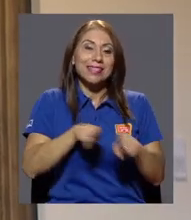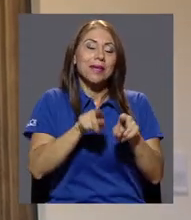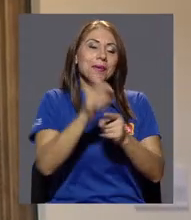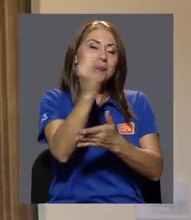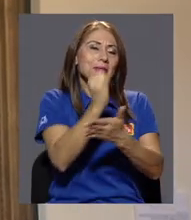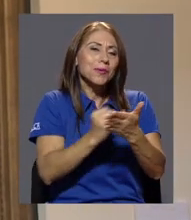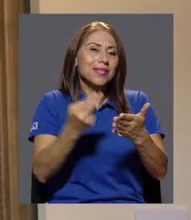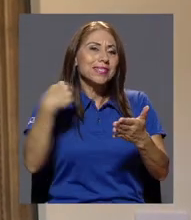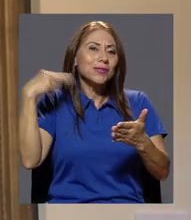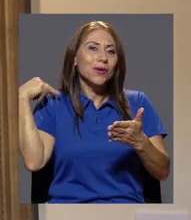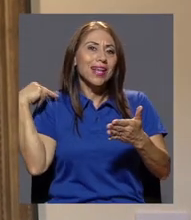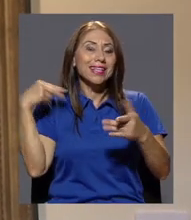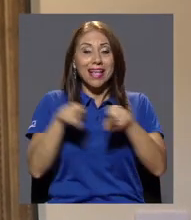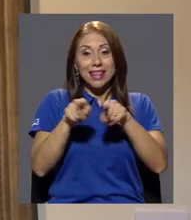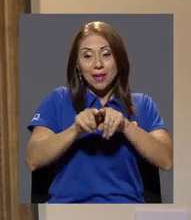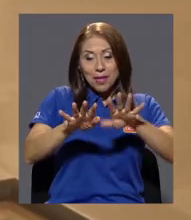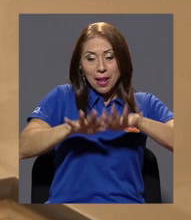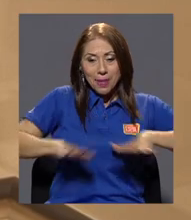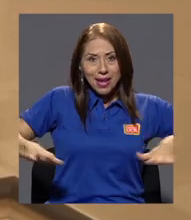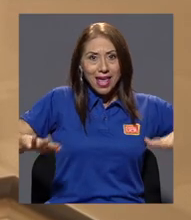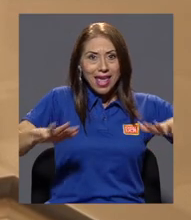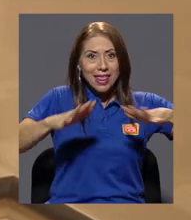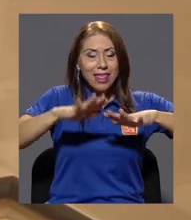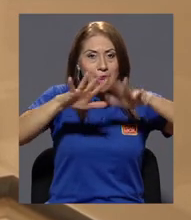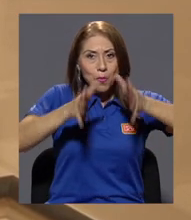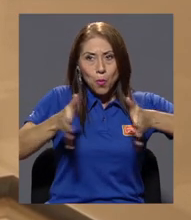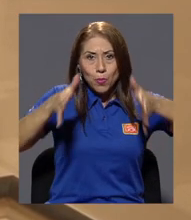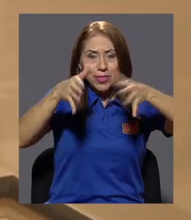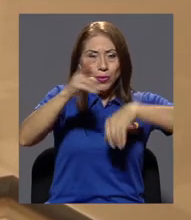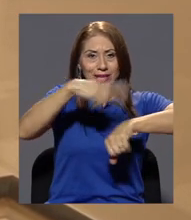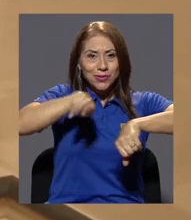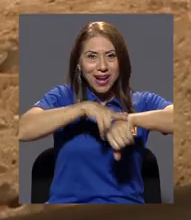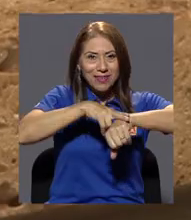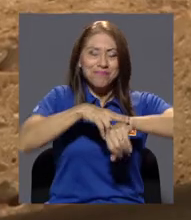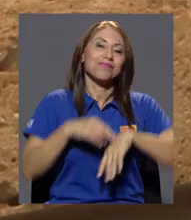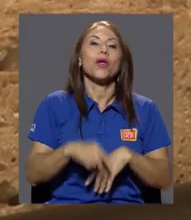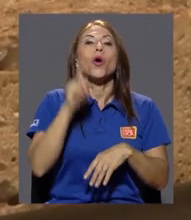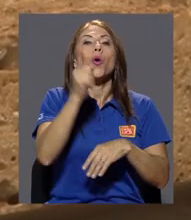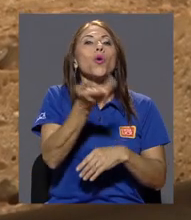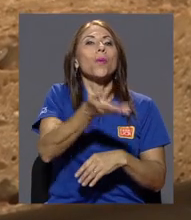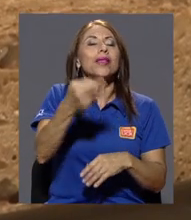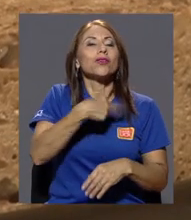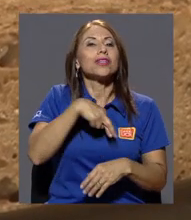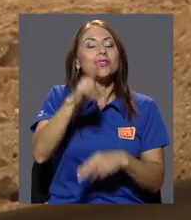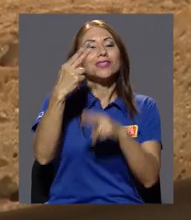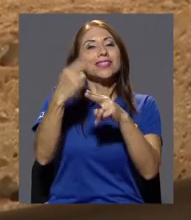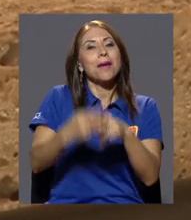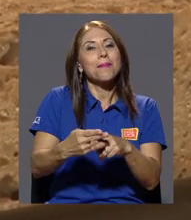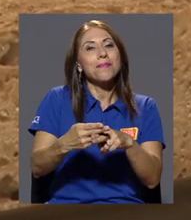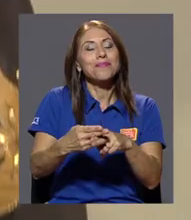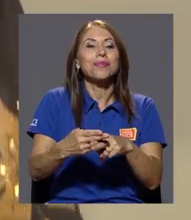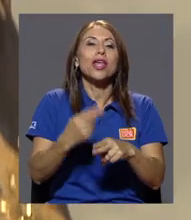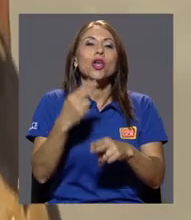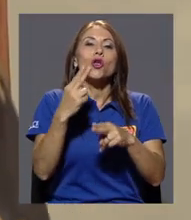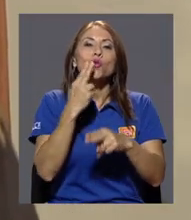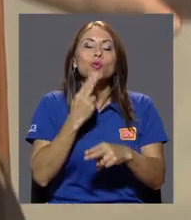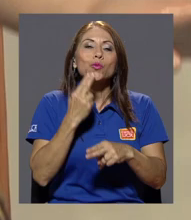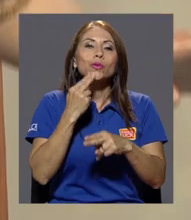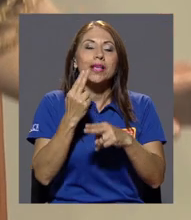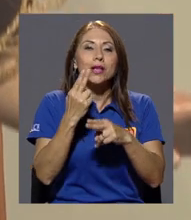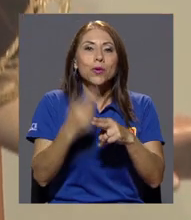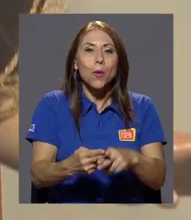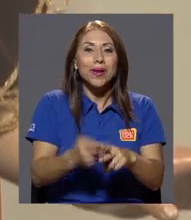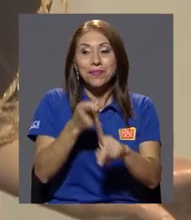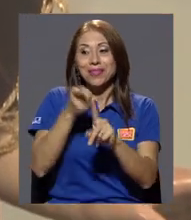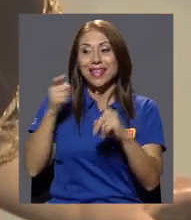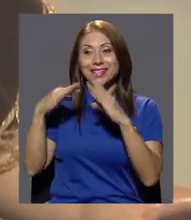históricas, la maqueta del Monumento Nacional, entre otros. Uno de los objetos religiosos es el Dulce Nombre, traído de la Curia